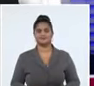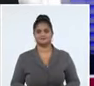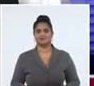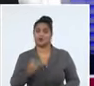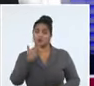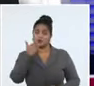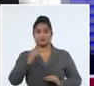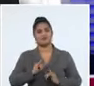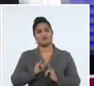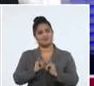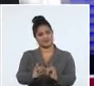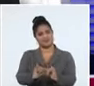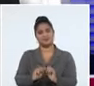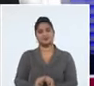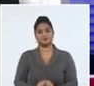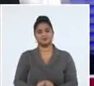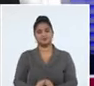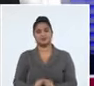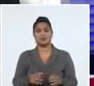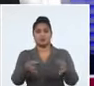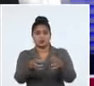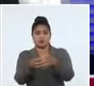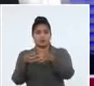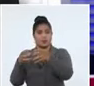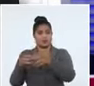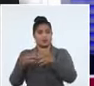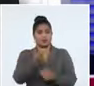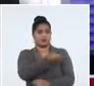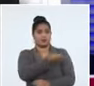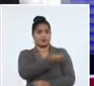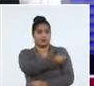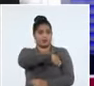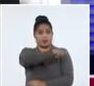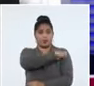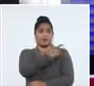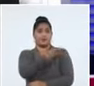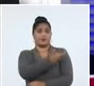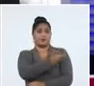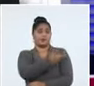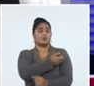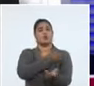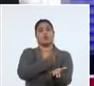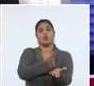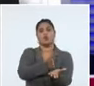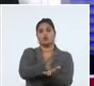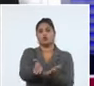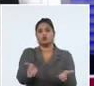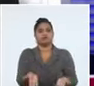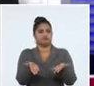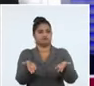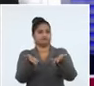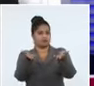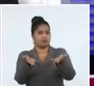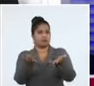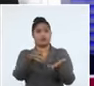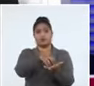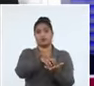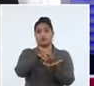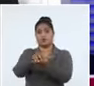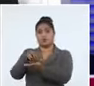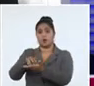a propósito, la inmunización masiva continúa avanzando en comunidades montañosas de la provincia